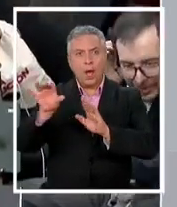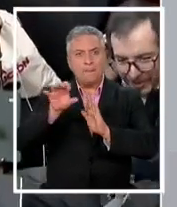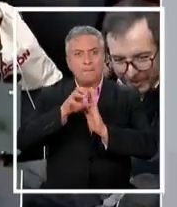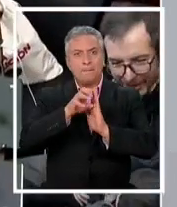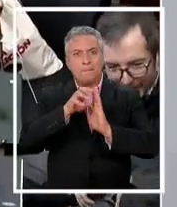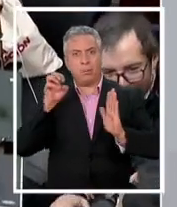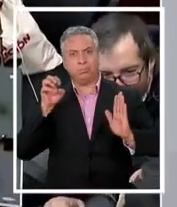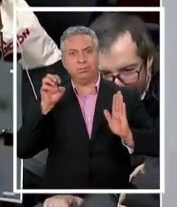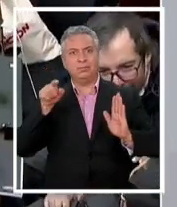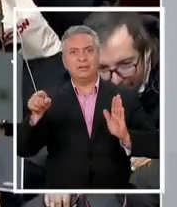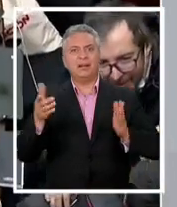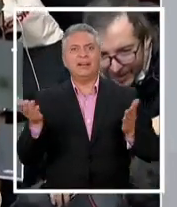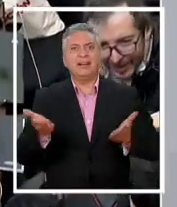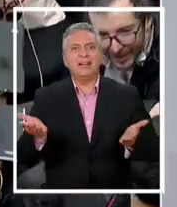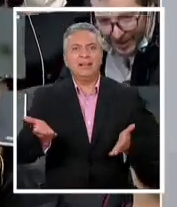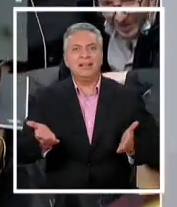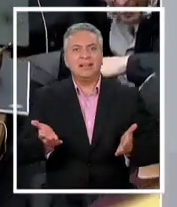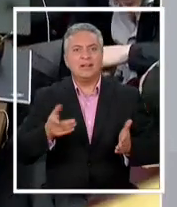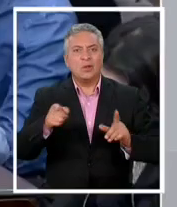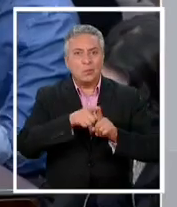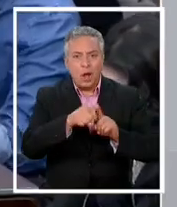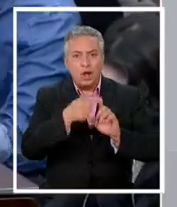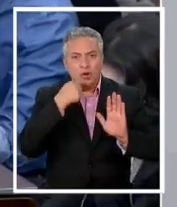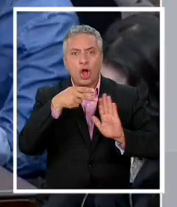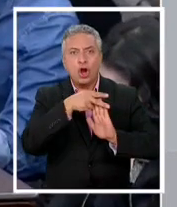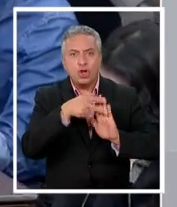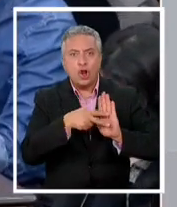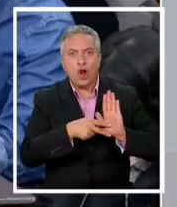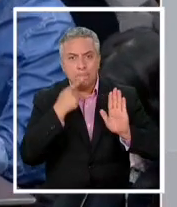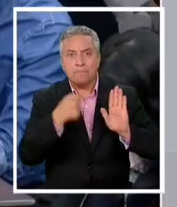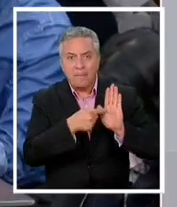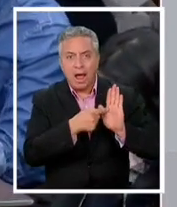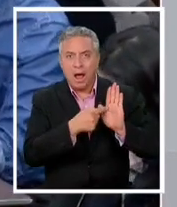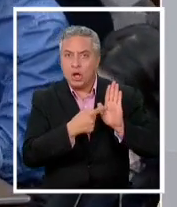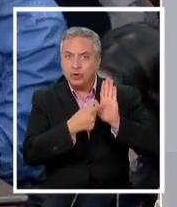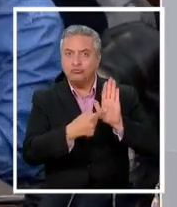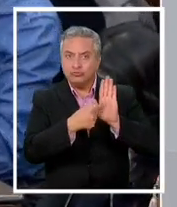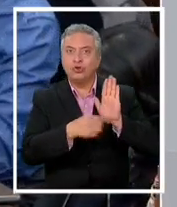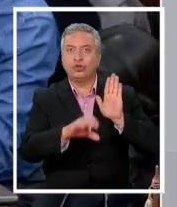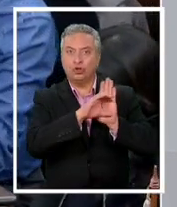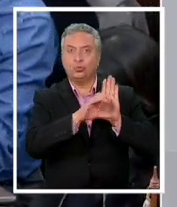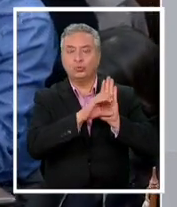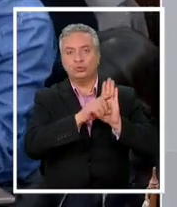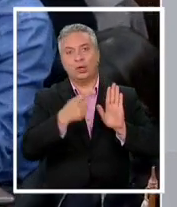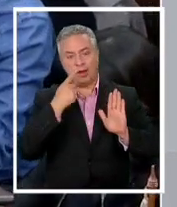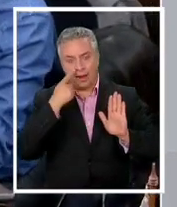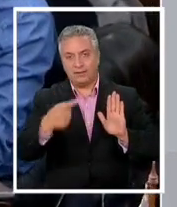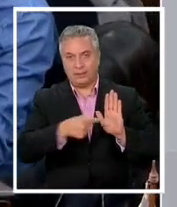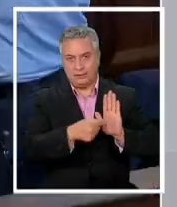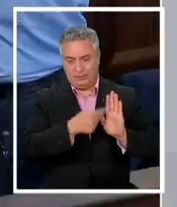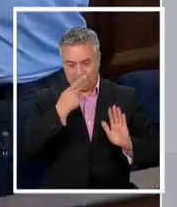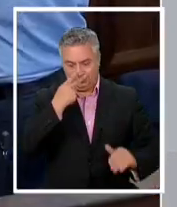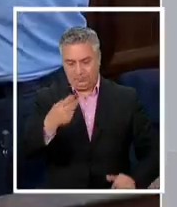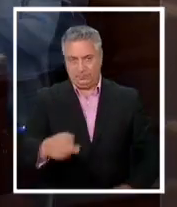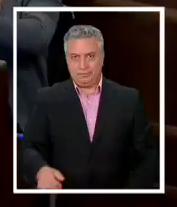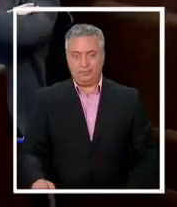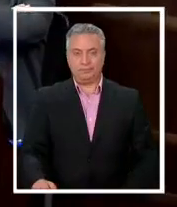del debate de qué implica esta norma que ya está en el borrador de propuesta constitucional en la nota de Ignacia Jiménez.